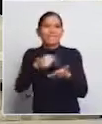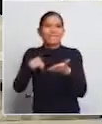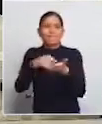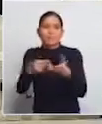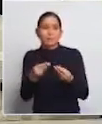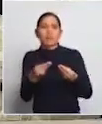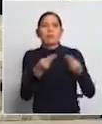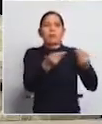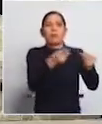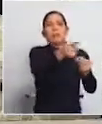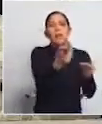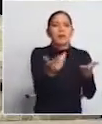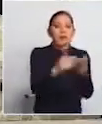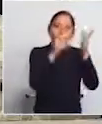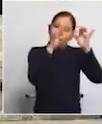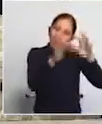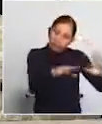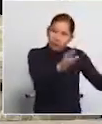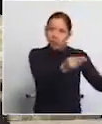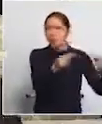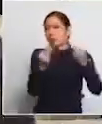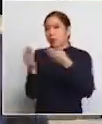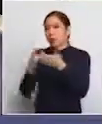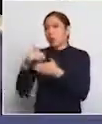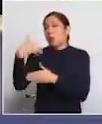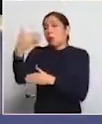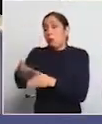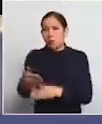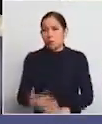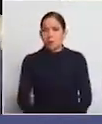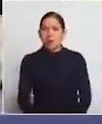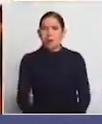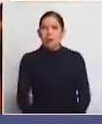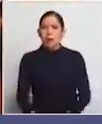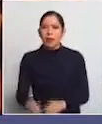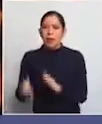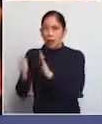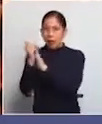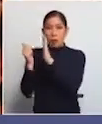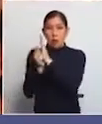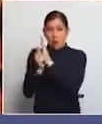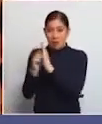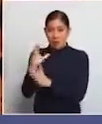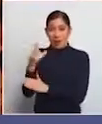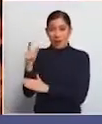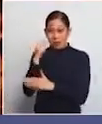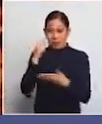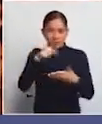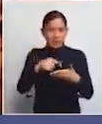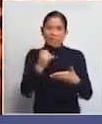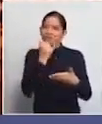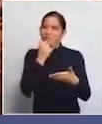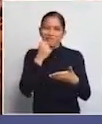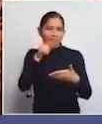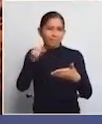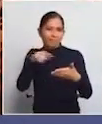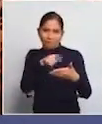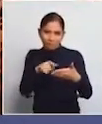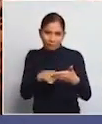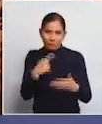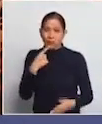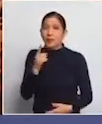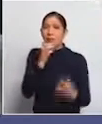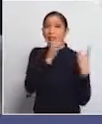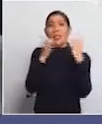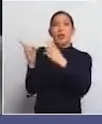La doctora Calle, que es analista, ha hecho observaciones a la presentación. La denuncia presentada contra Jeanine Áñez y su gabinete de la muerte